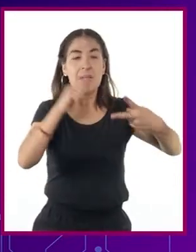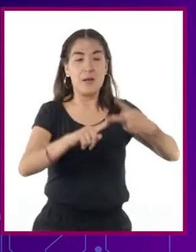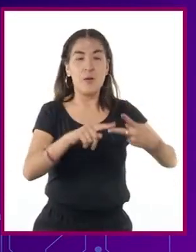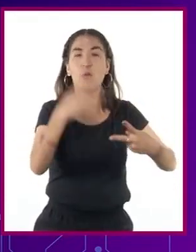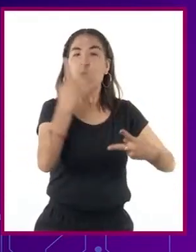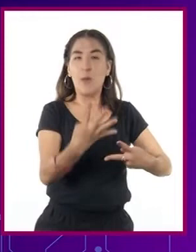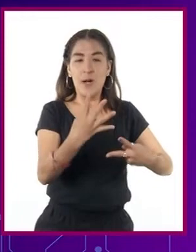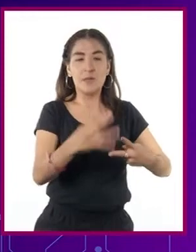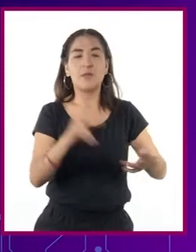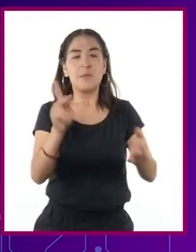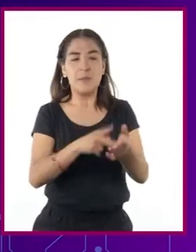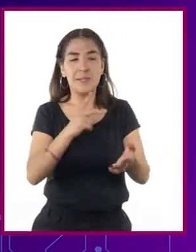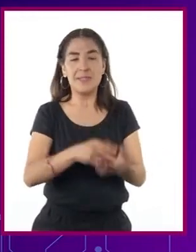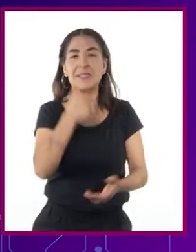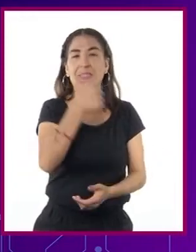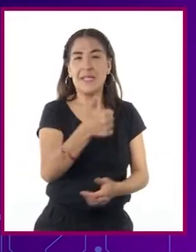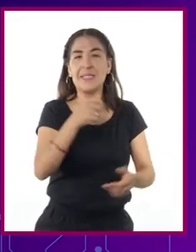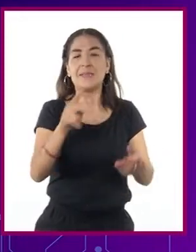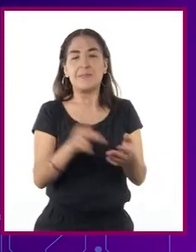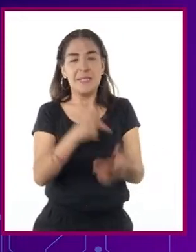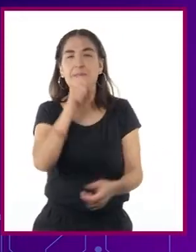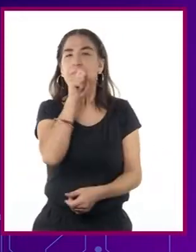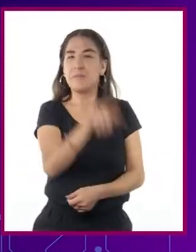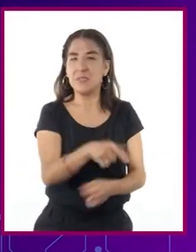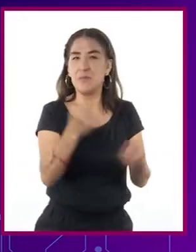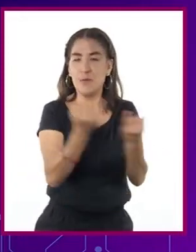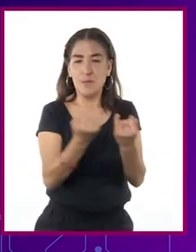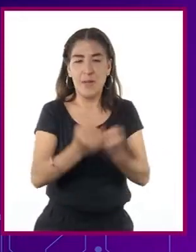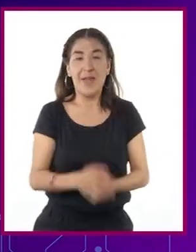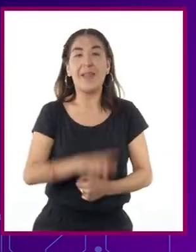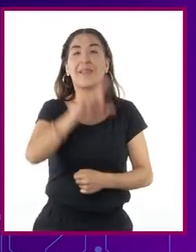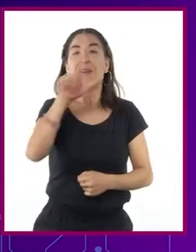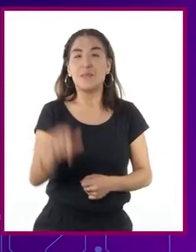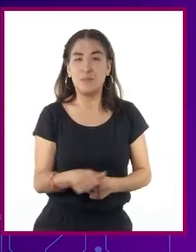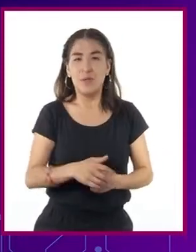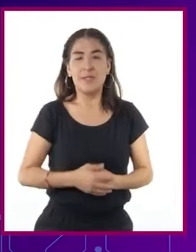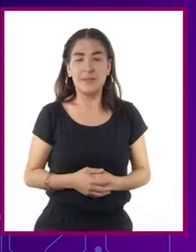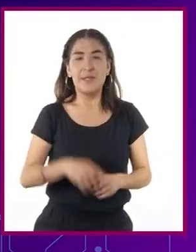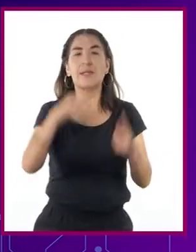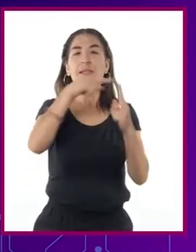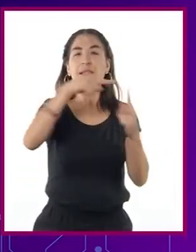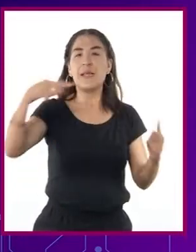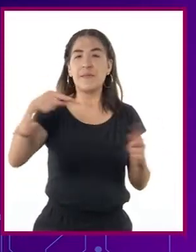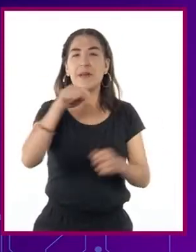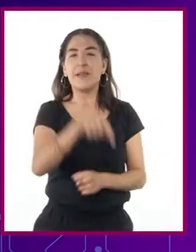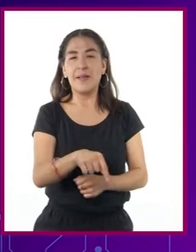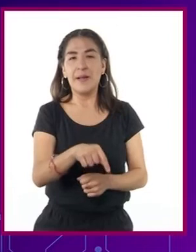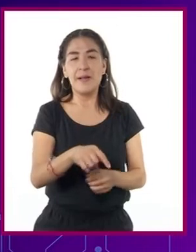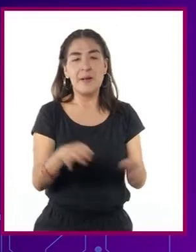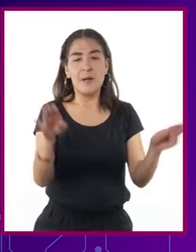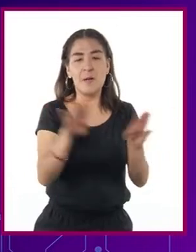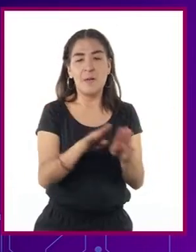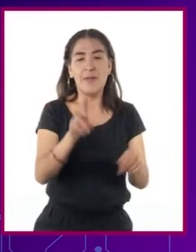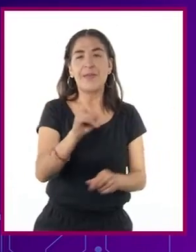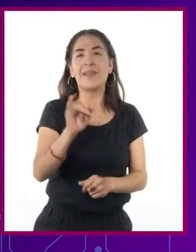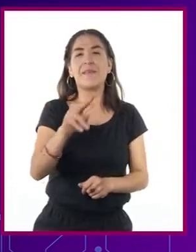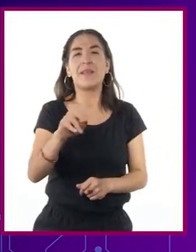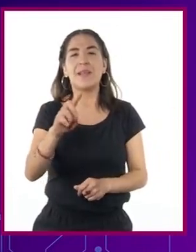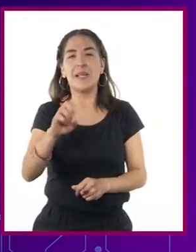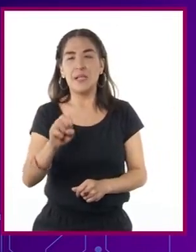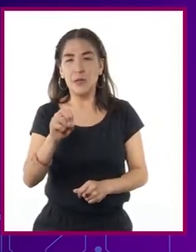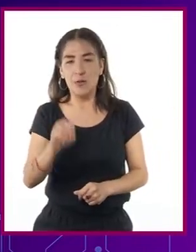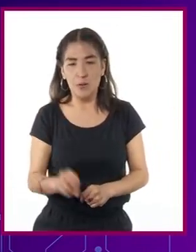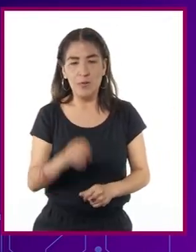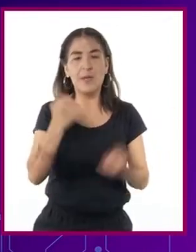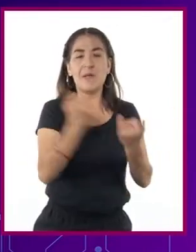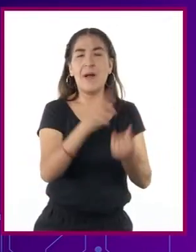4 multiplicado 6 veces por sí mismo. Enseguida, se divide un factor del dividendo entre un factor del